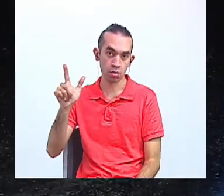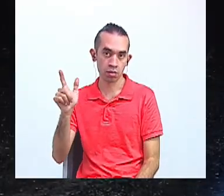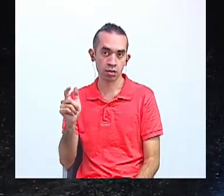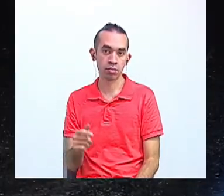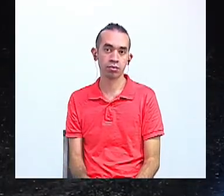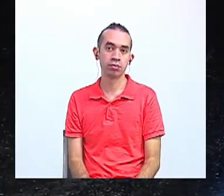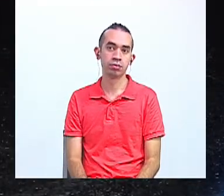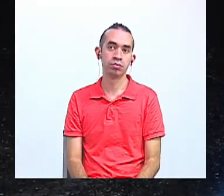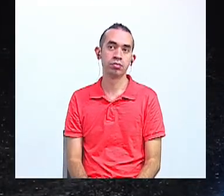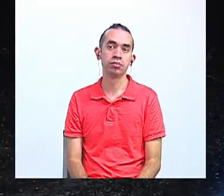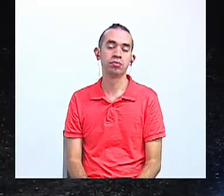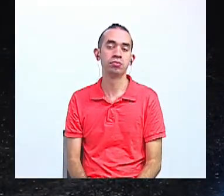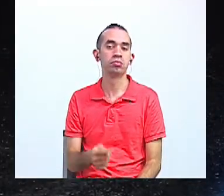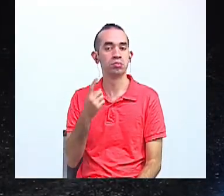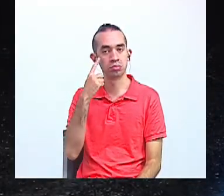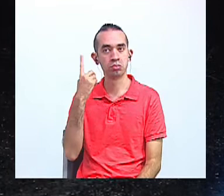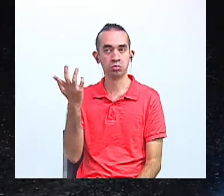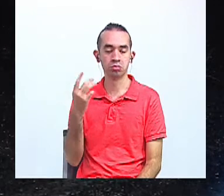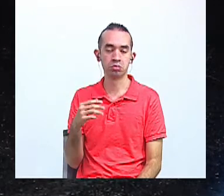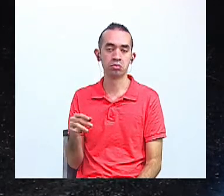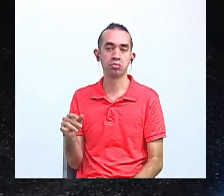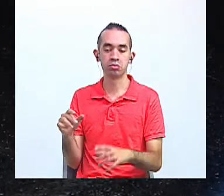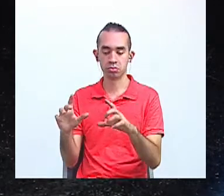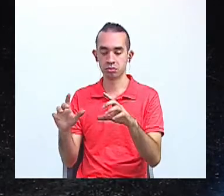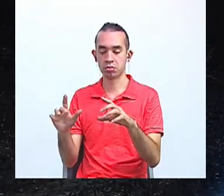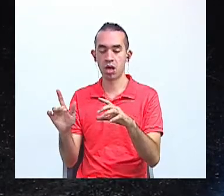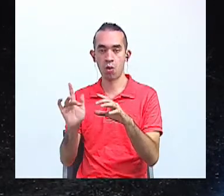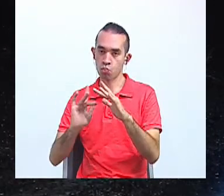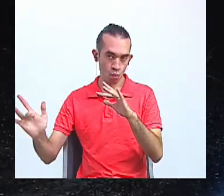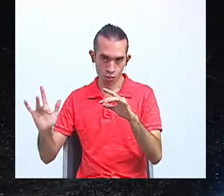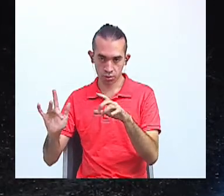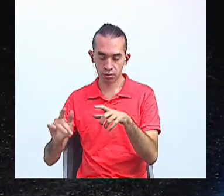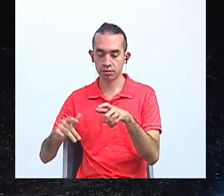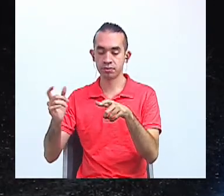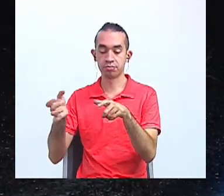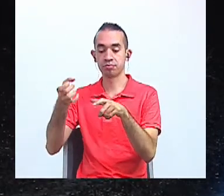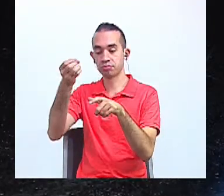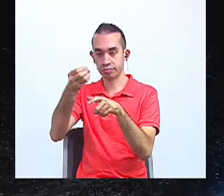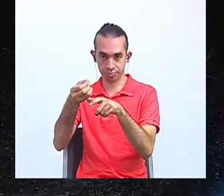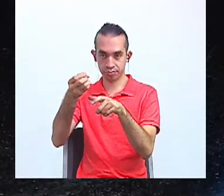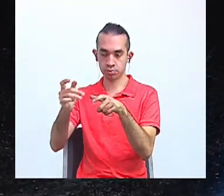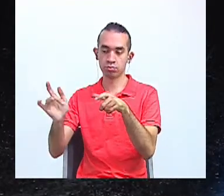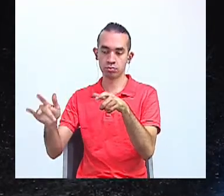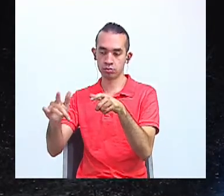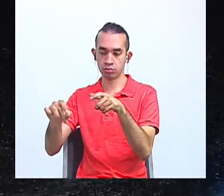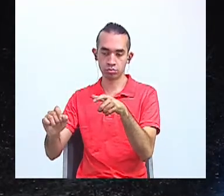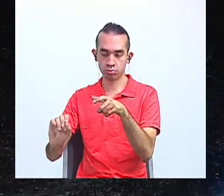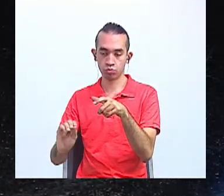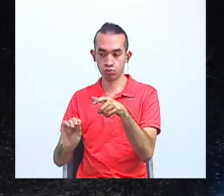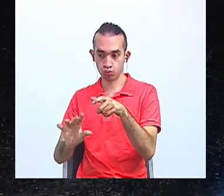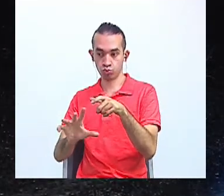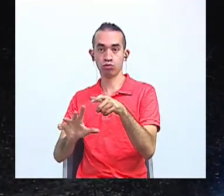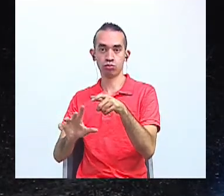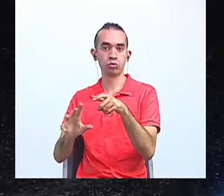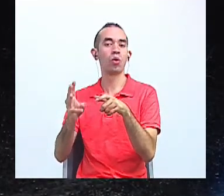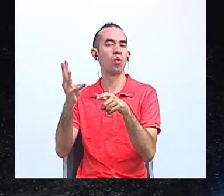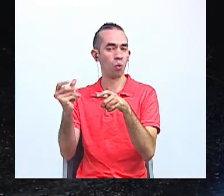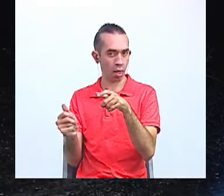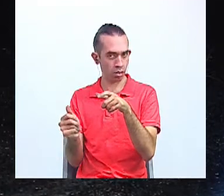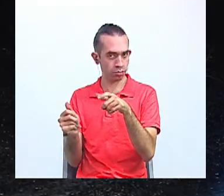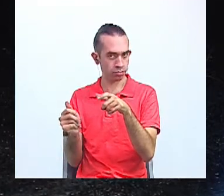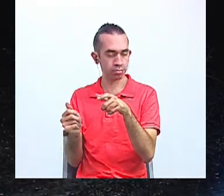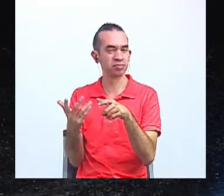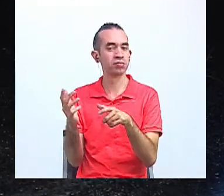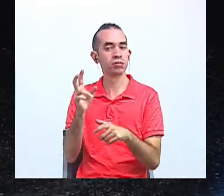y procedemos, taramos y nuevamente registramos su valor de masa. Dice que